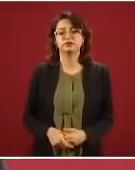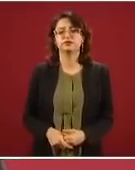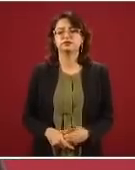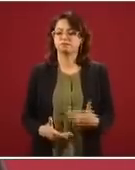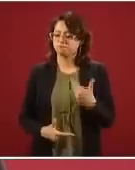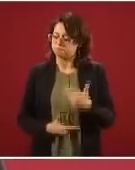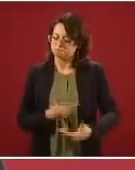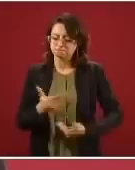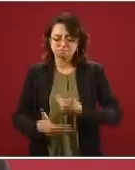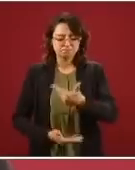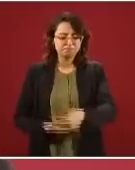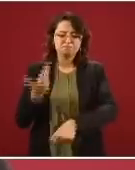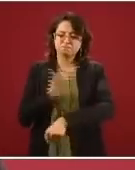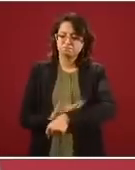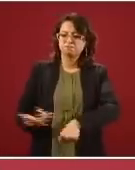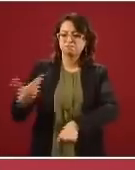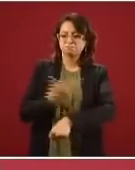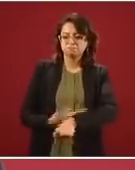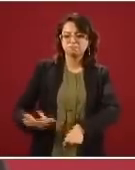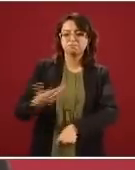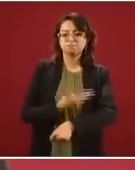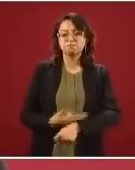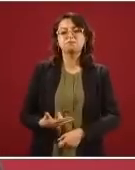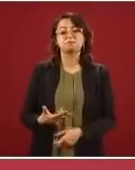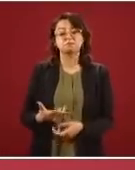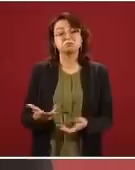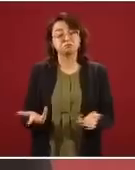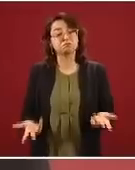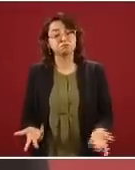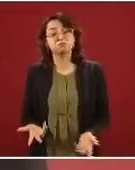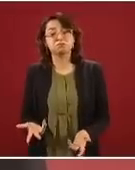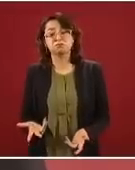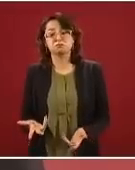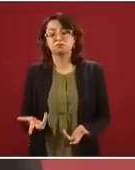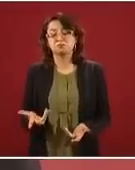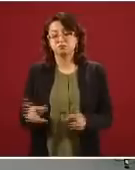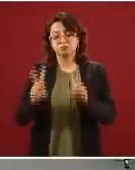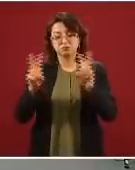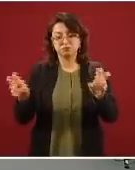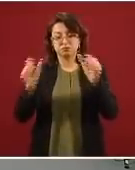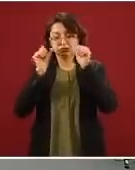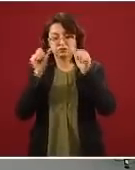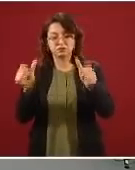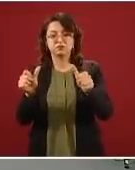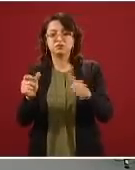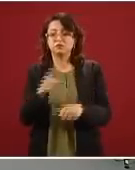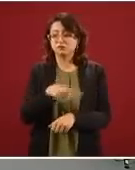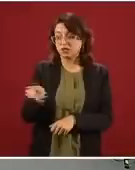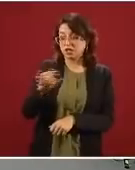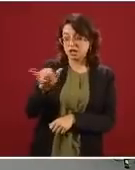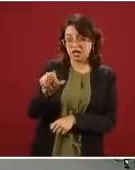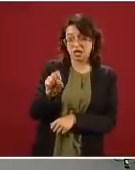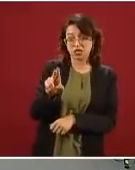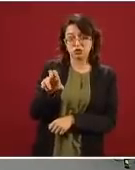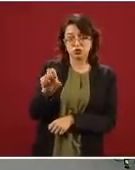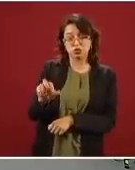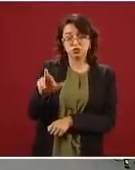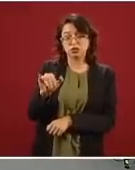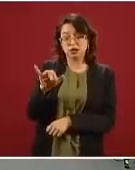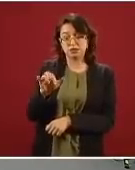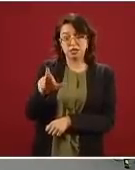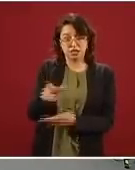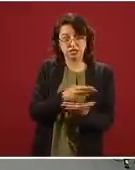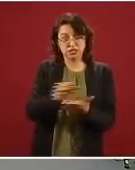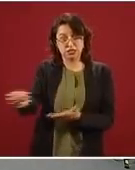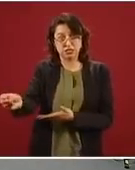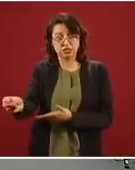en eso estamos, y sí se atiende este asunto. Ok, ¿le paso los datos a Jesús Ramírez? Sí, ya lo estamos